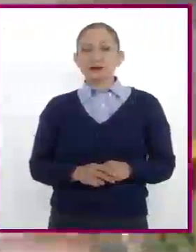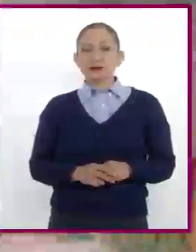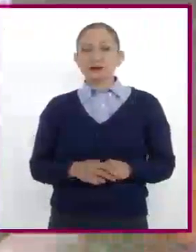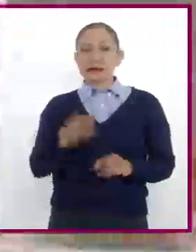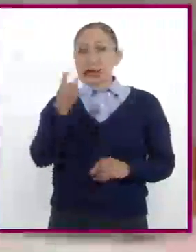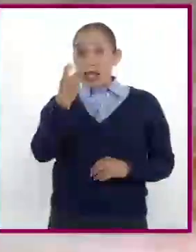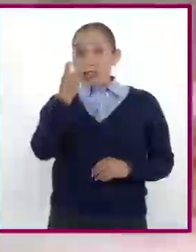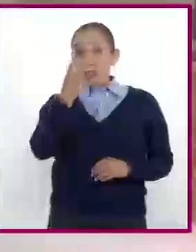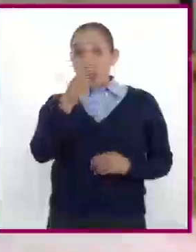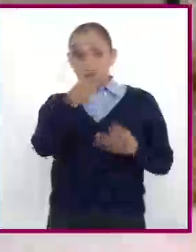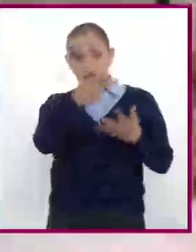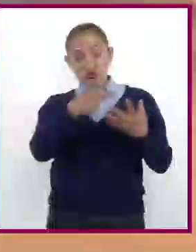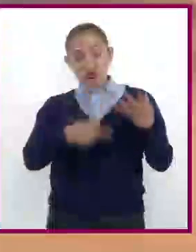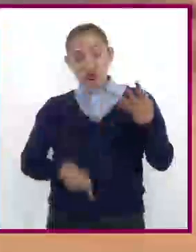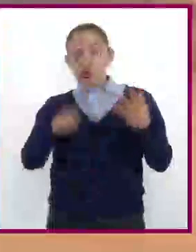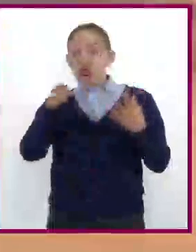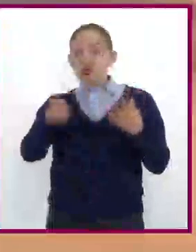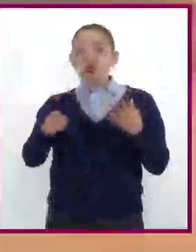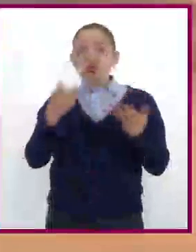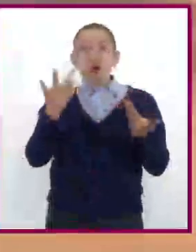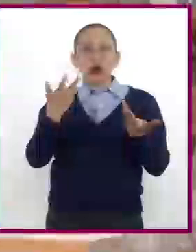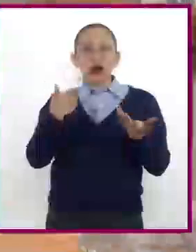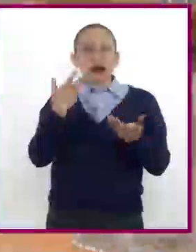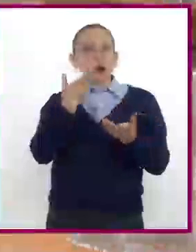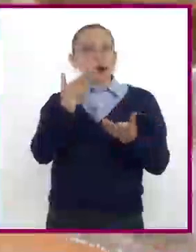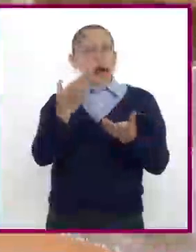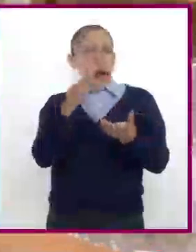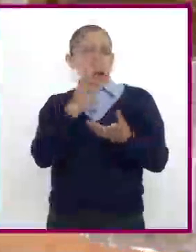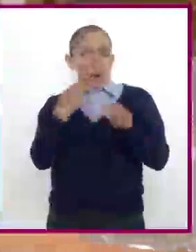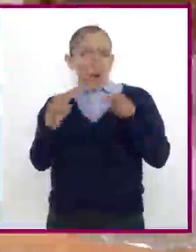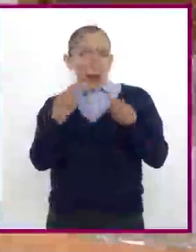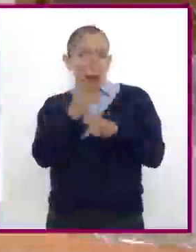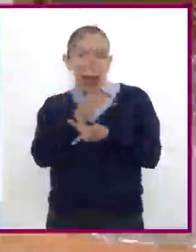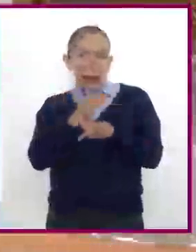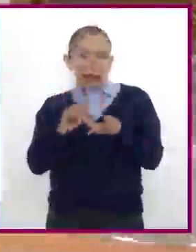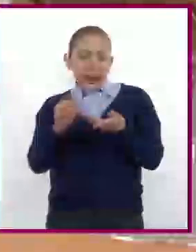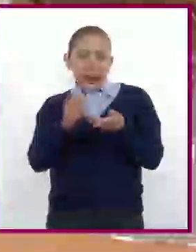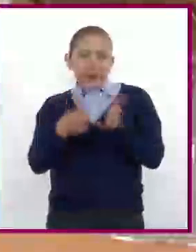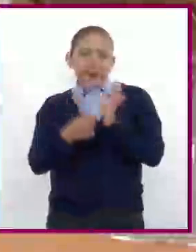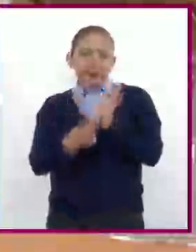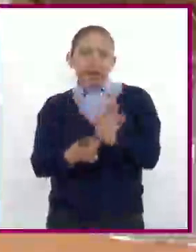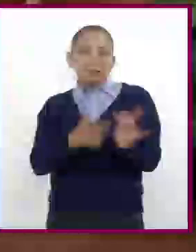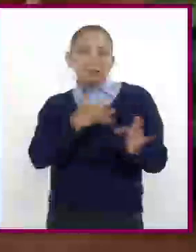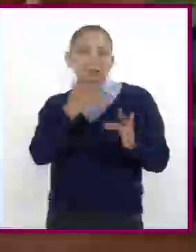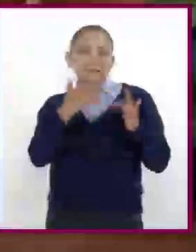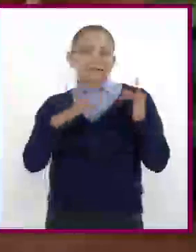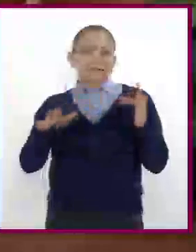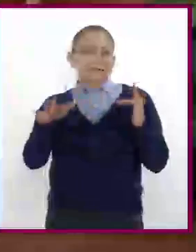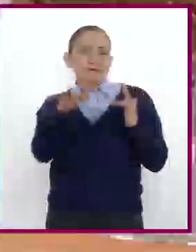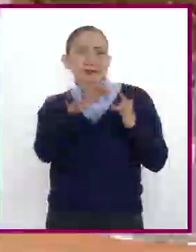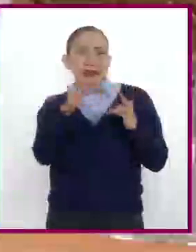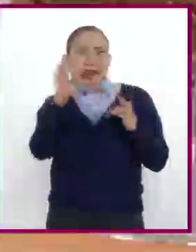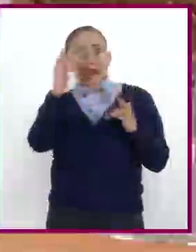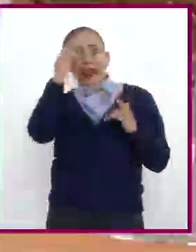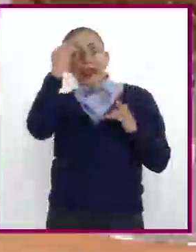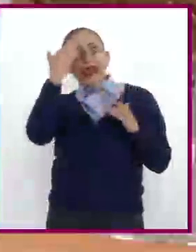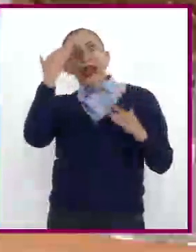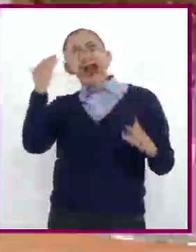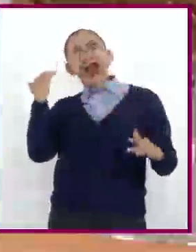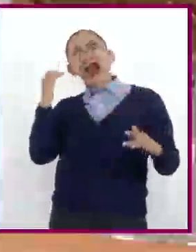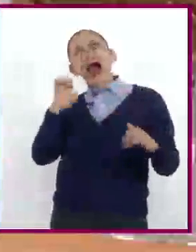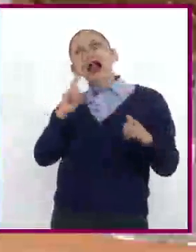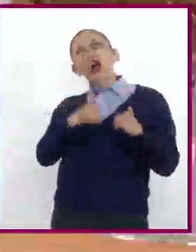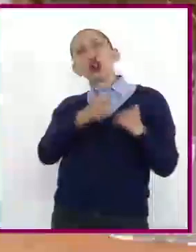Con esto, vamos a lograr que nuestra preparación del texto conmueva y despierte la sensibilidad, que evoque sensaciones,